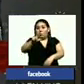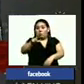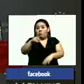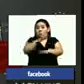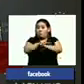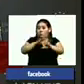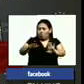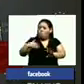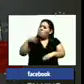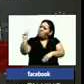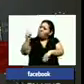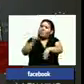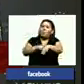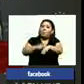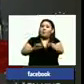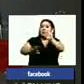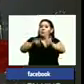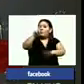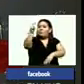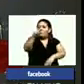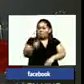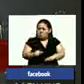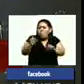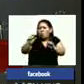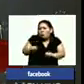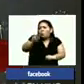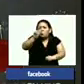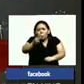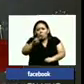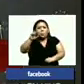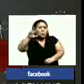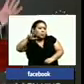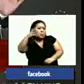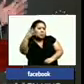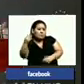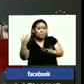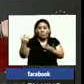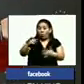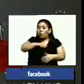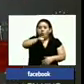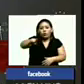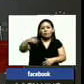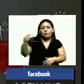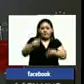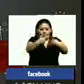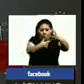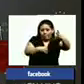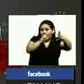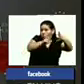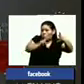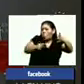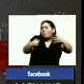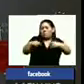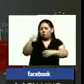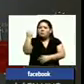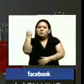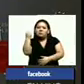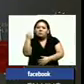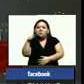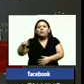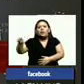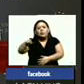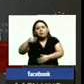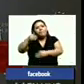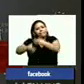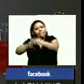debido le dimos plazo hasta el 16 de agosto, podemos darle dos, tres días más. Que no deberíamos porque la ley no lo permite, pero bueno, entendemos que hay